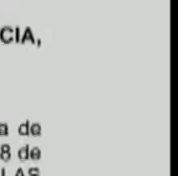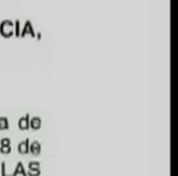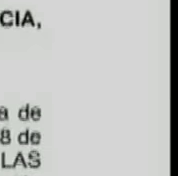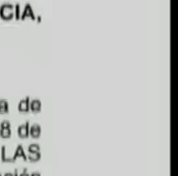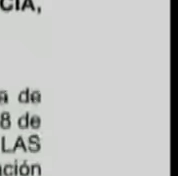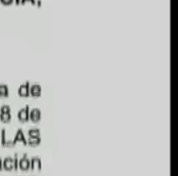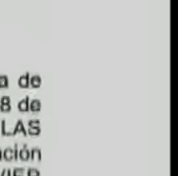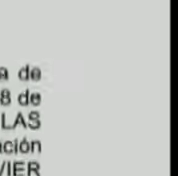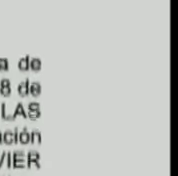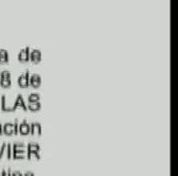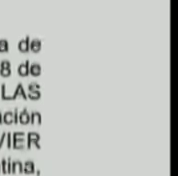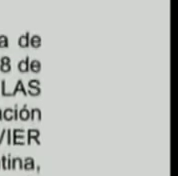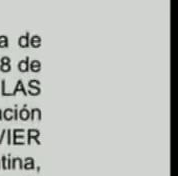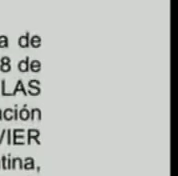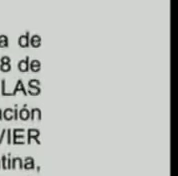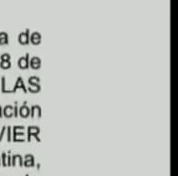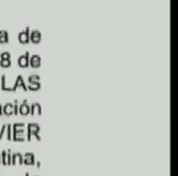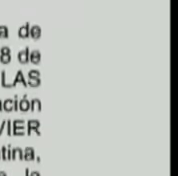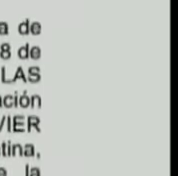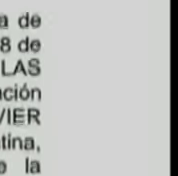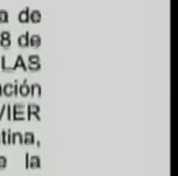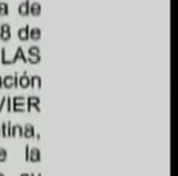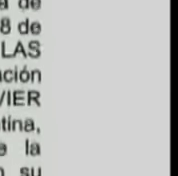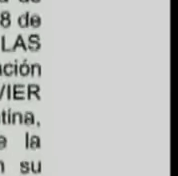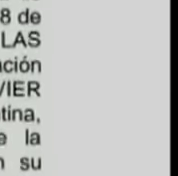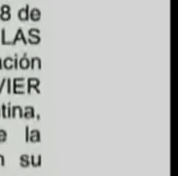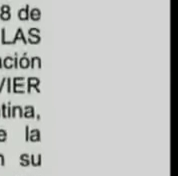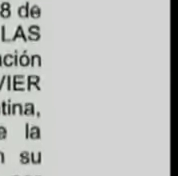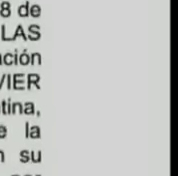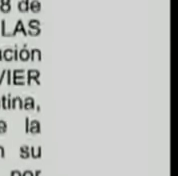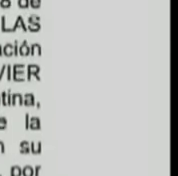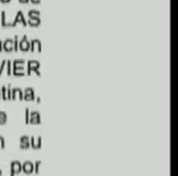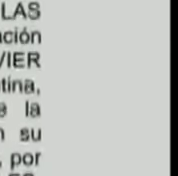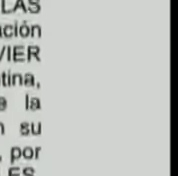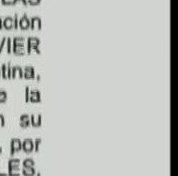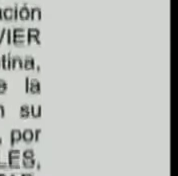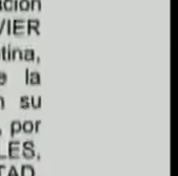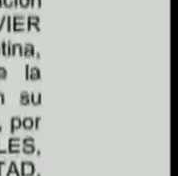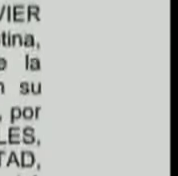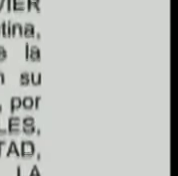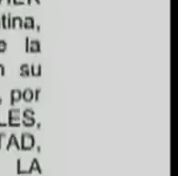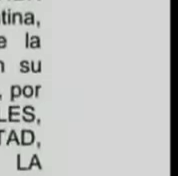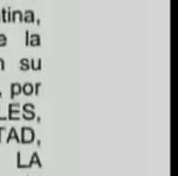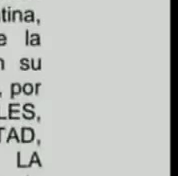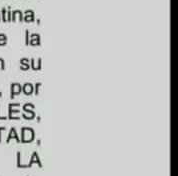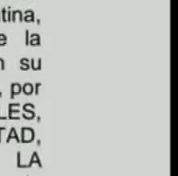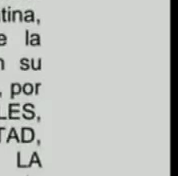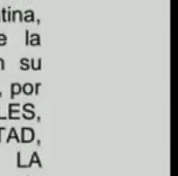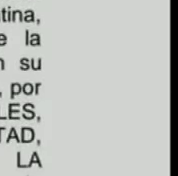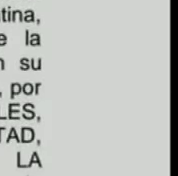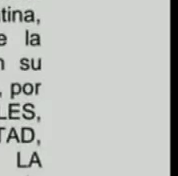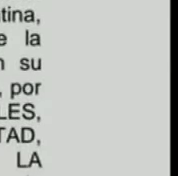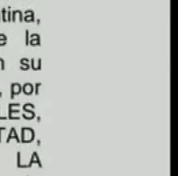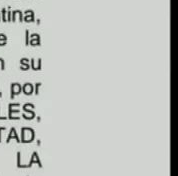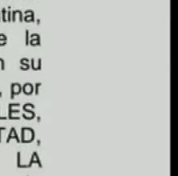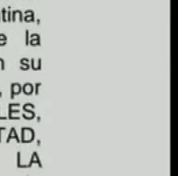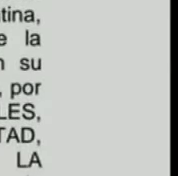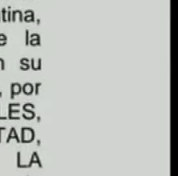del Tribunal Supremo de Justicia informa. Tribunal de Primera Instancia en Funciones de Control del Área Metropolitana de Caracas, en virtud